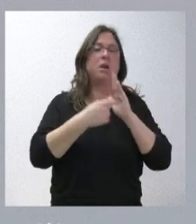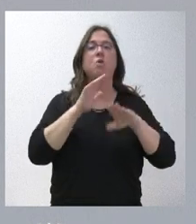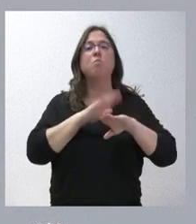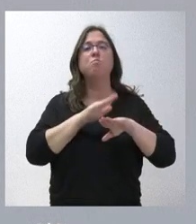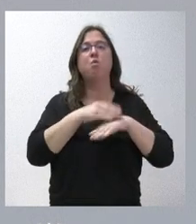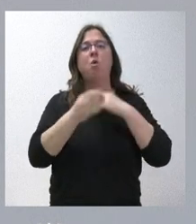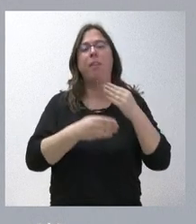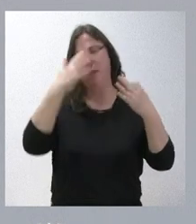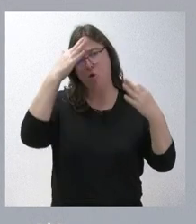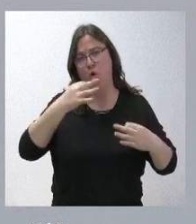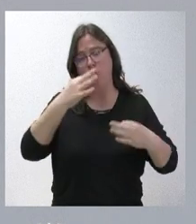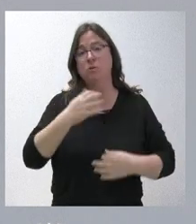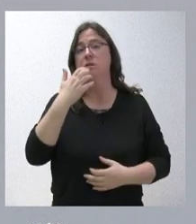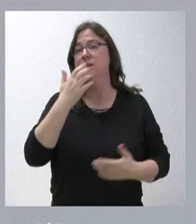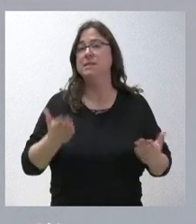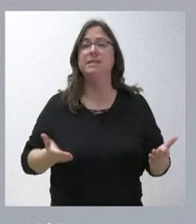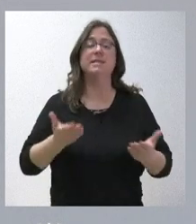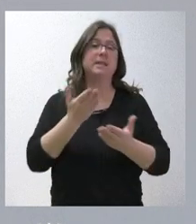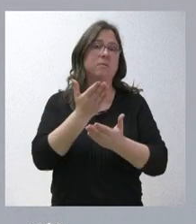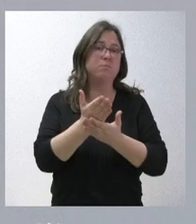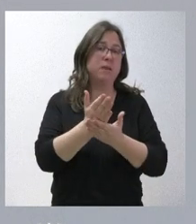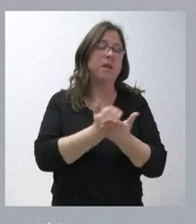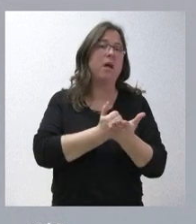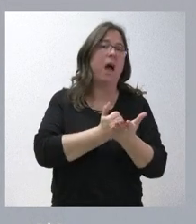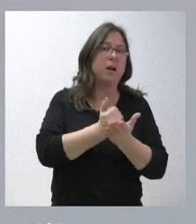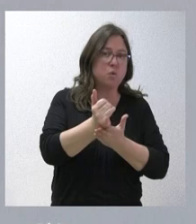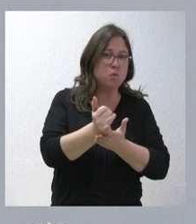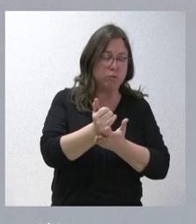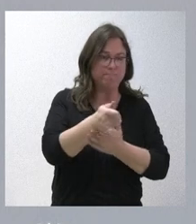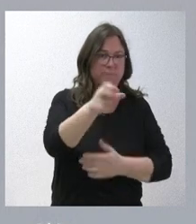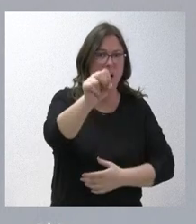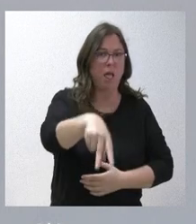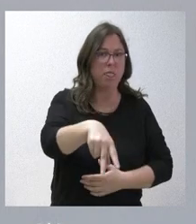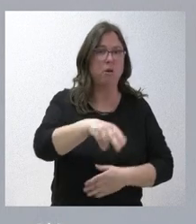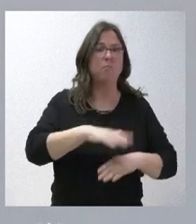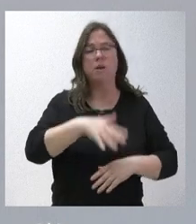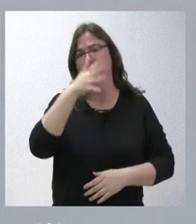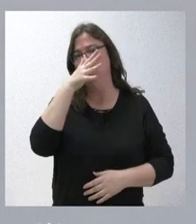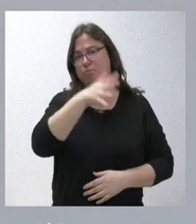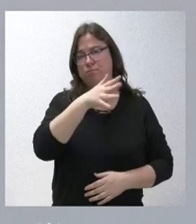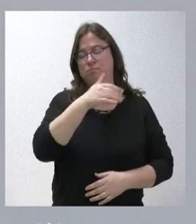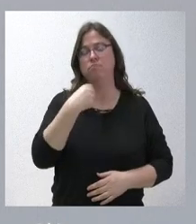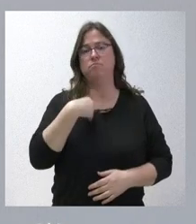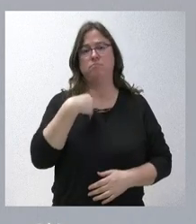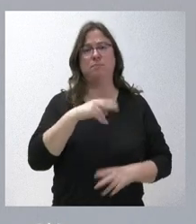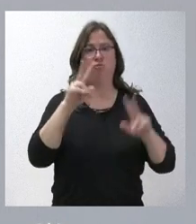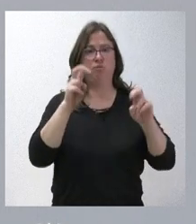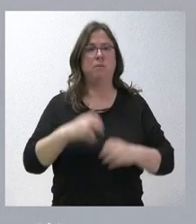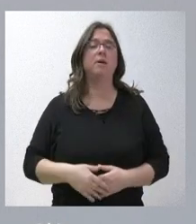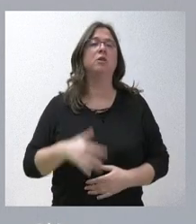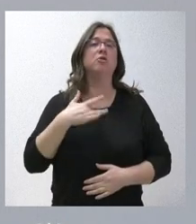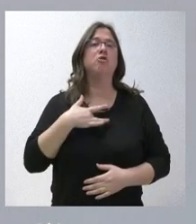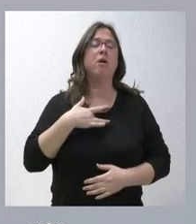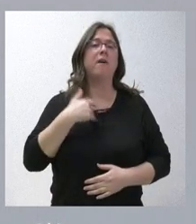cosa razonable si lo piden los agricultores tendrán razón en demandar esta cuestión y vamos a ver si hay alguna fórmula